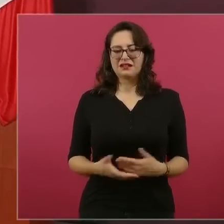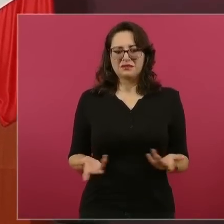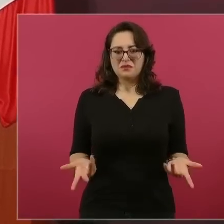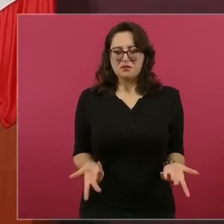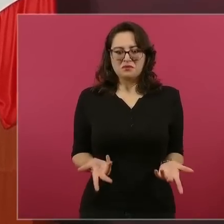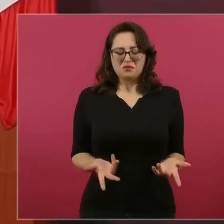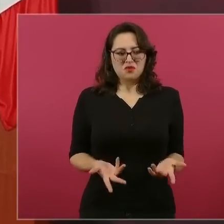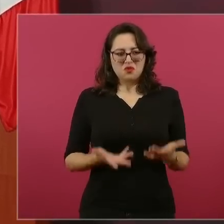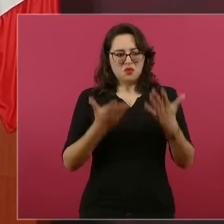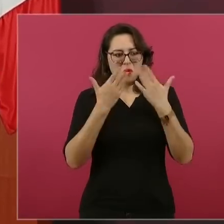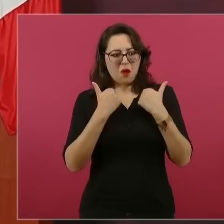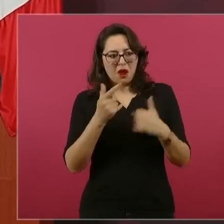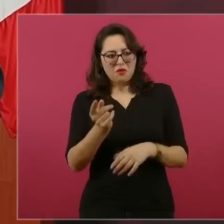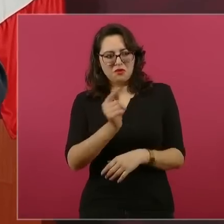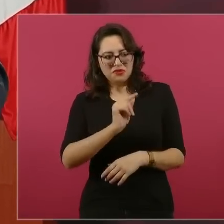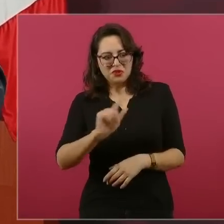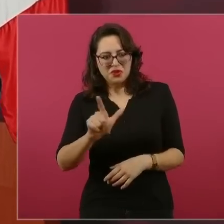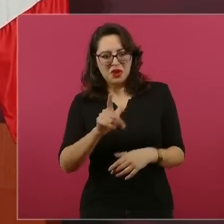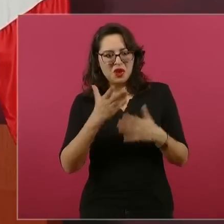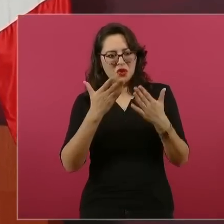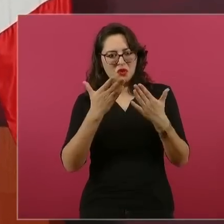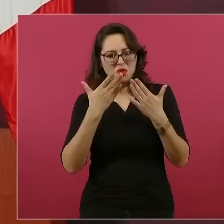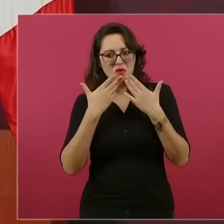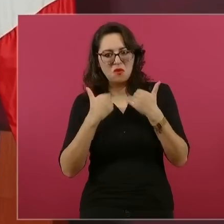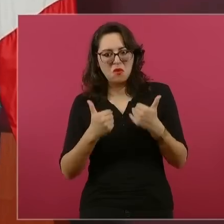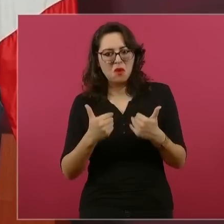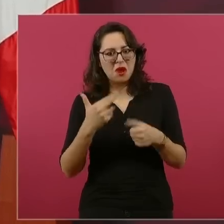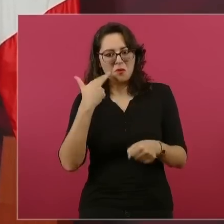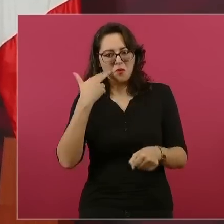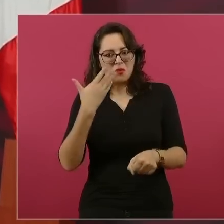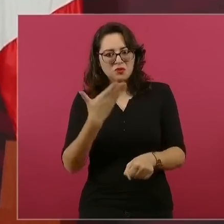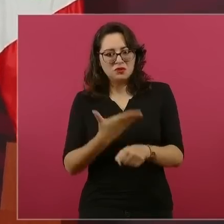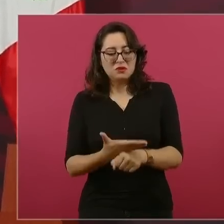de profesionalismo o mala fe.